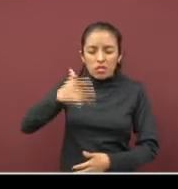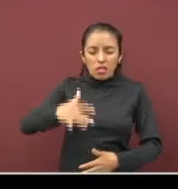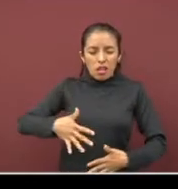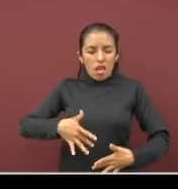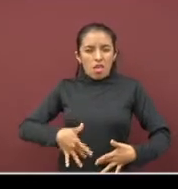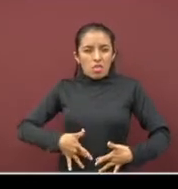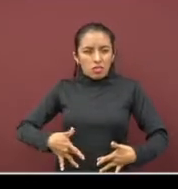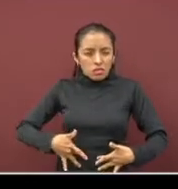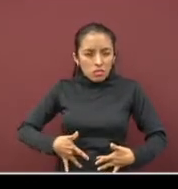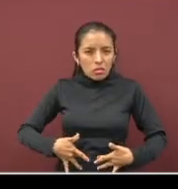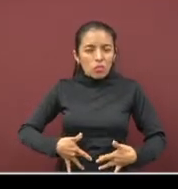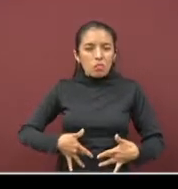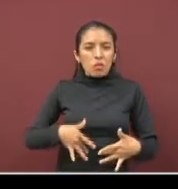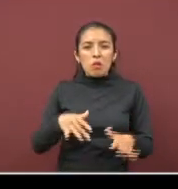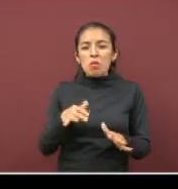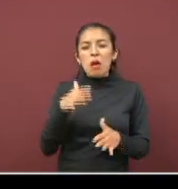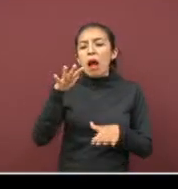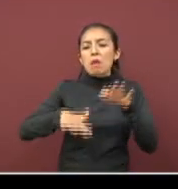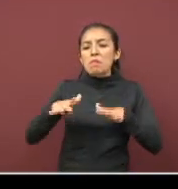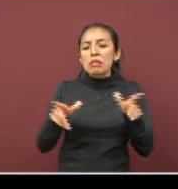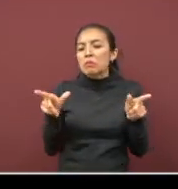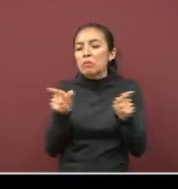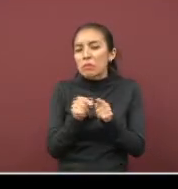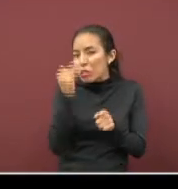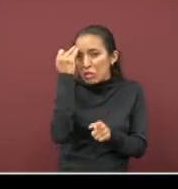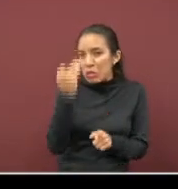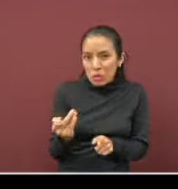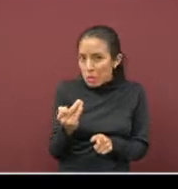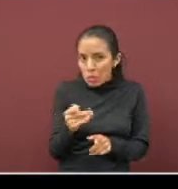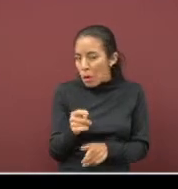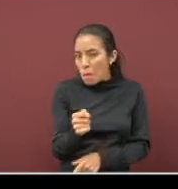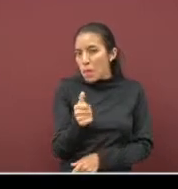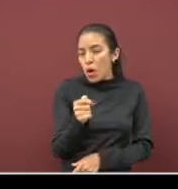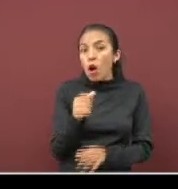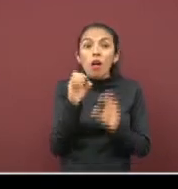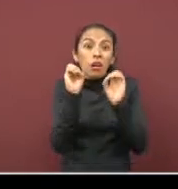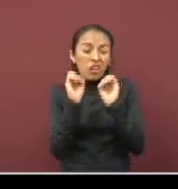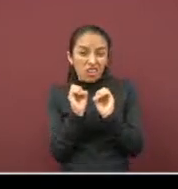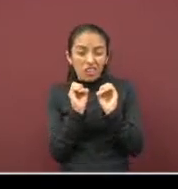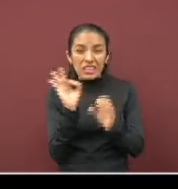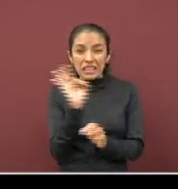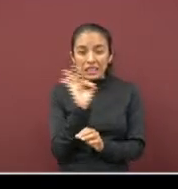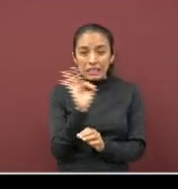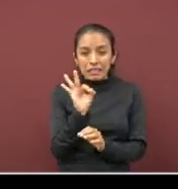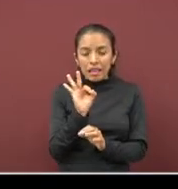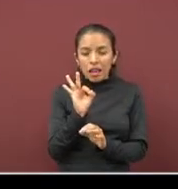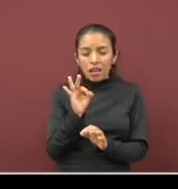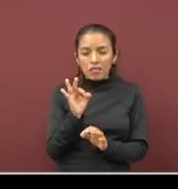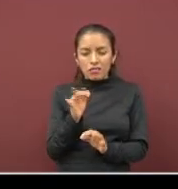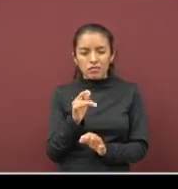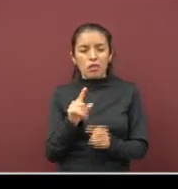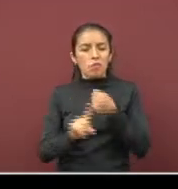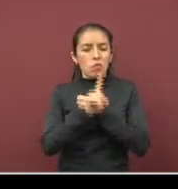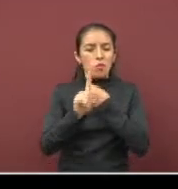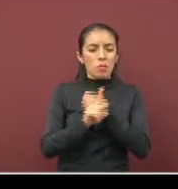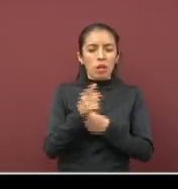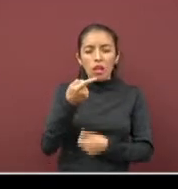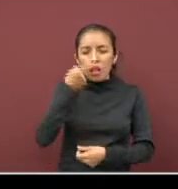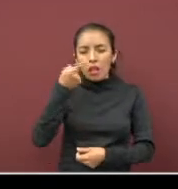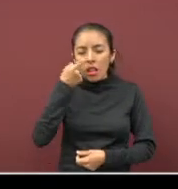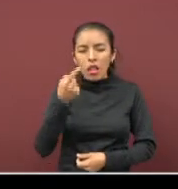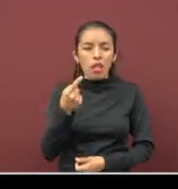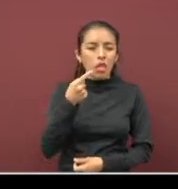que puede ser de corta duración o bien solo presentar alteraciones del olfato del gusto